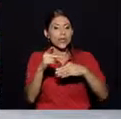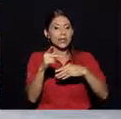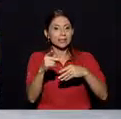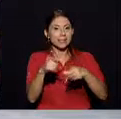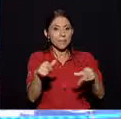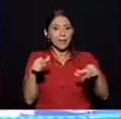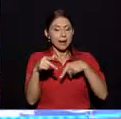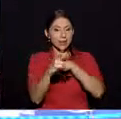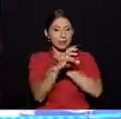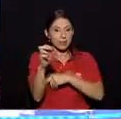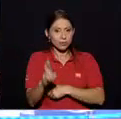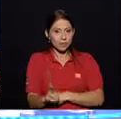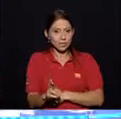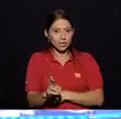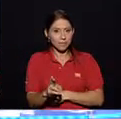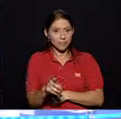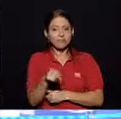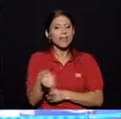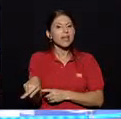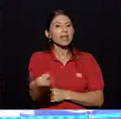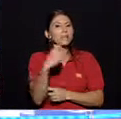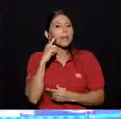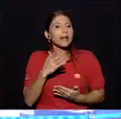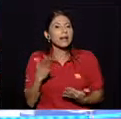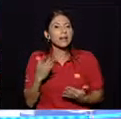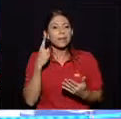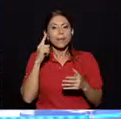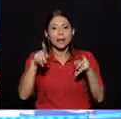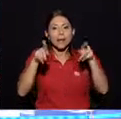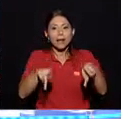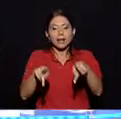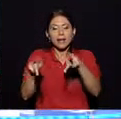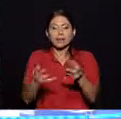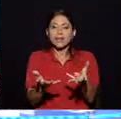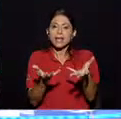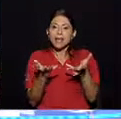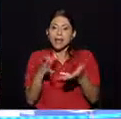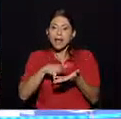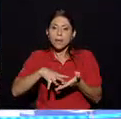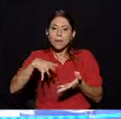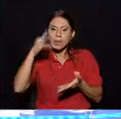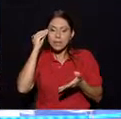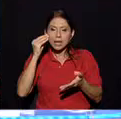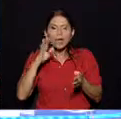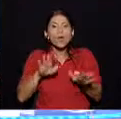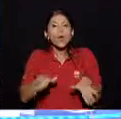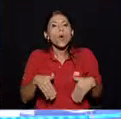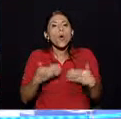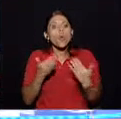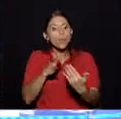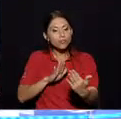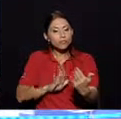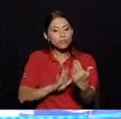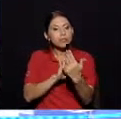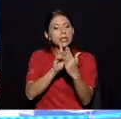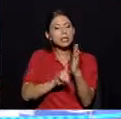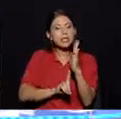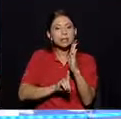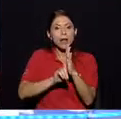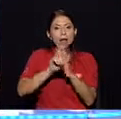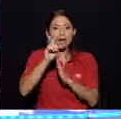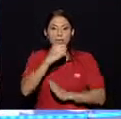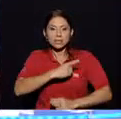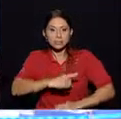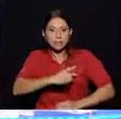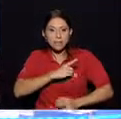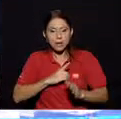desarrollo, la disciplina, los derechos de los niños, niñas y adolescentes. Entonces nosotros invitamos a eso, vamos a fomentar eso. Tenemos